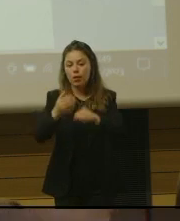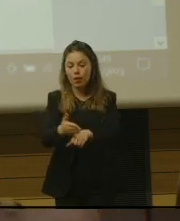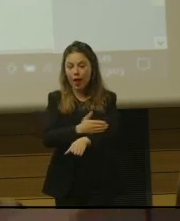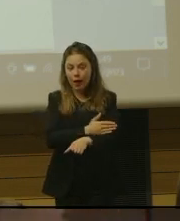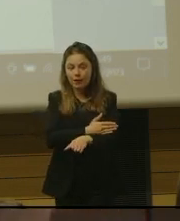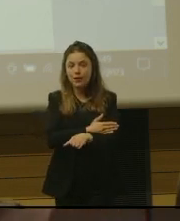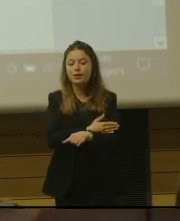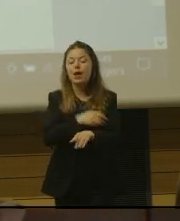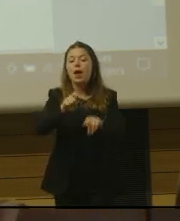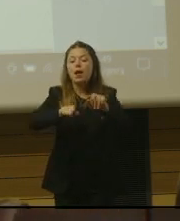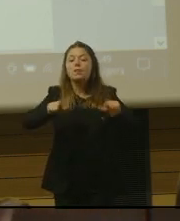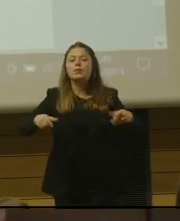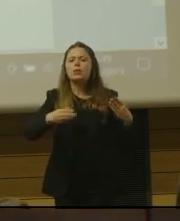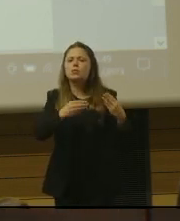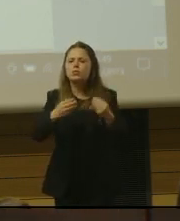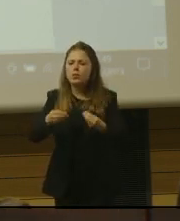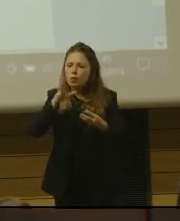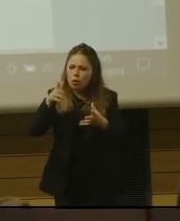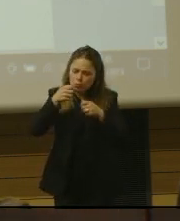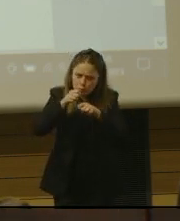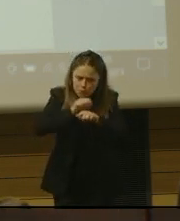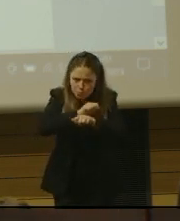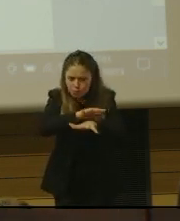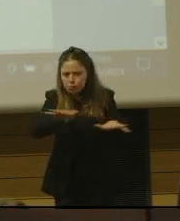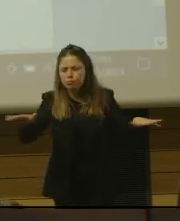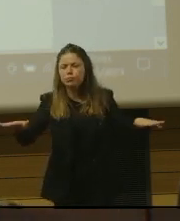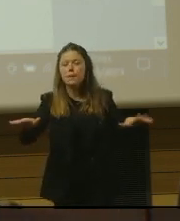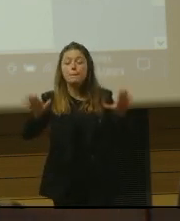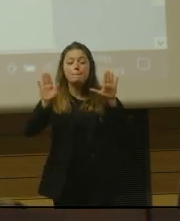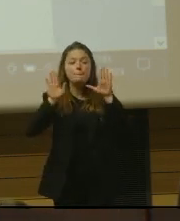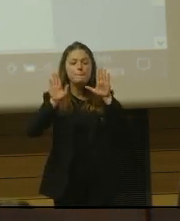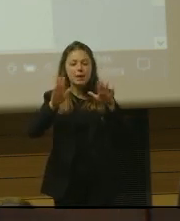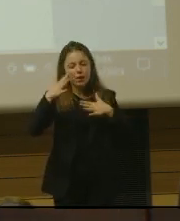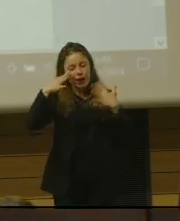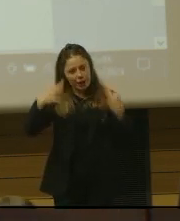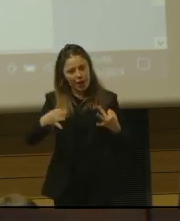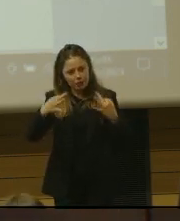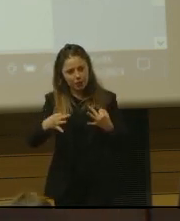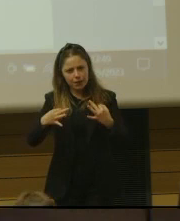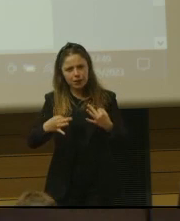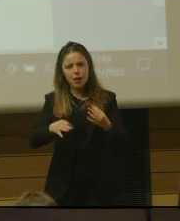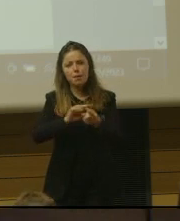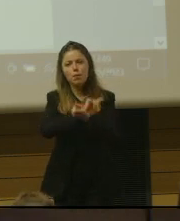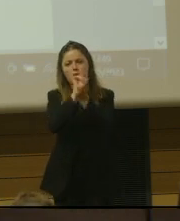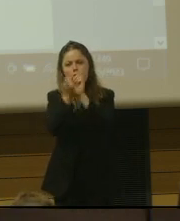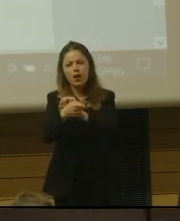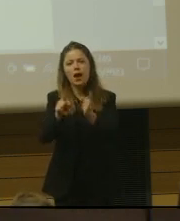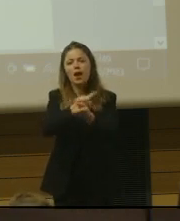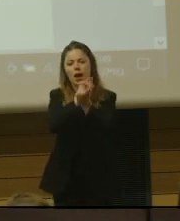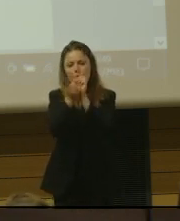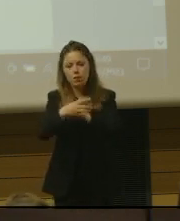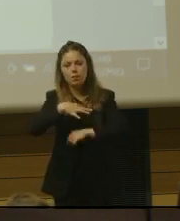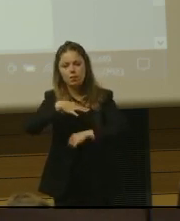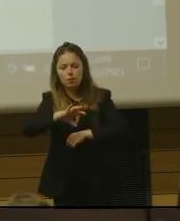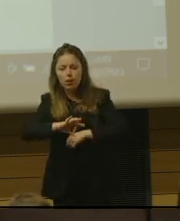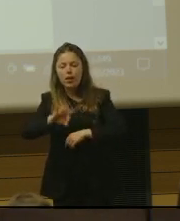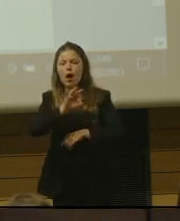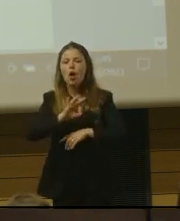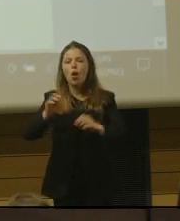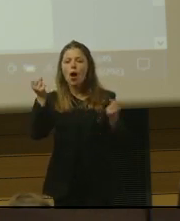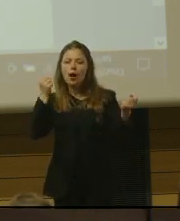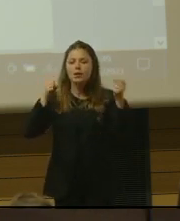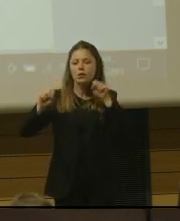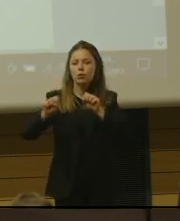llegamos a mucha gente porque se difunde, pero ¿realmente se consigue modificar o habéis visto algún cambio de